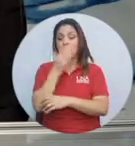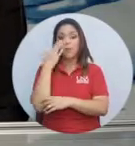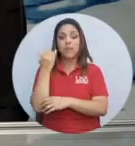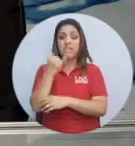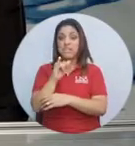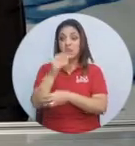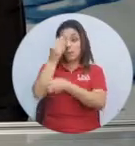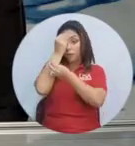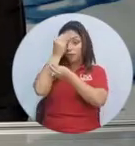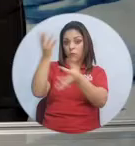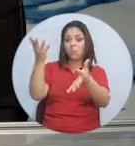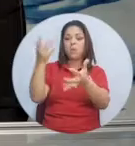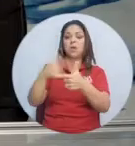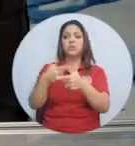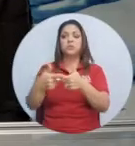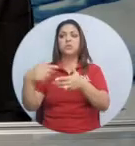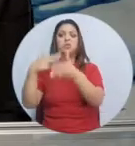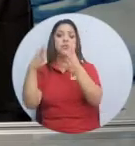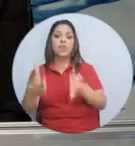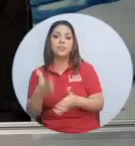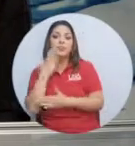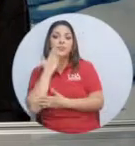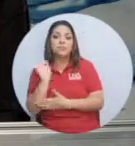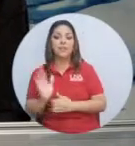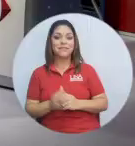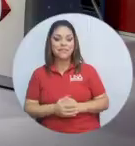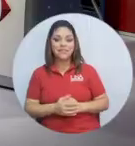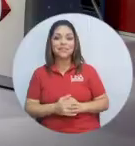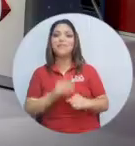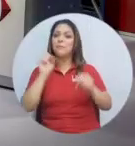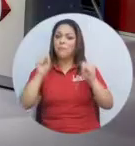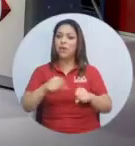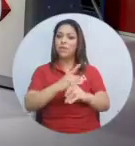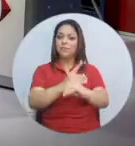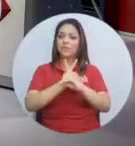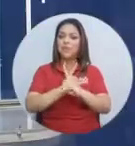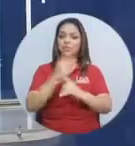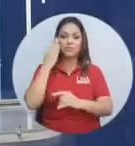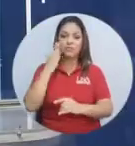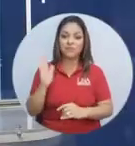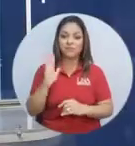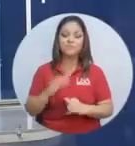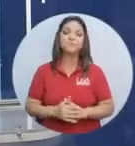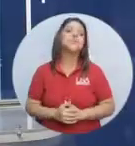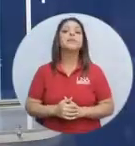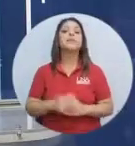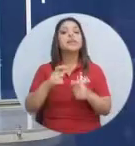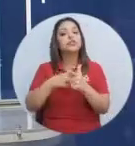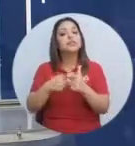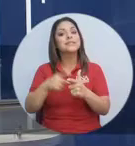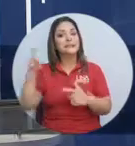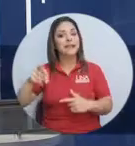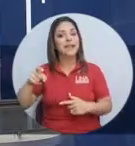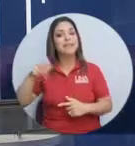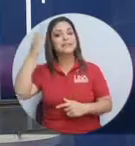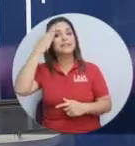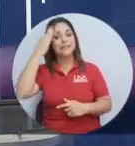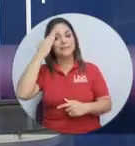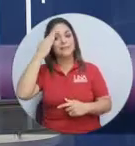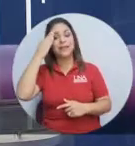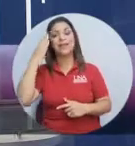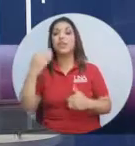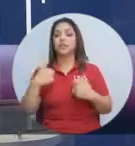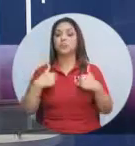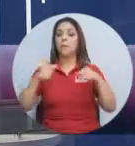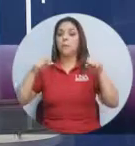está en sintonía y los muchachos entenderían que me puedo defender, pero ¿cómo? Sí, lo importante es eso, no solo saber que me puedo defender, sino también